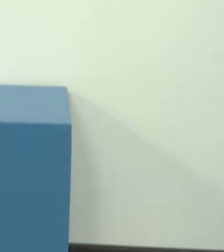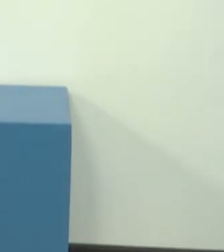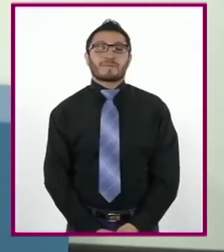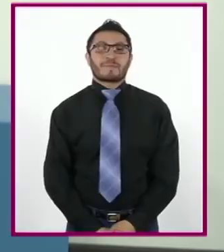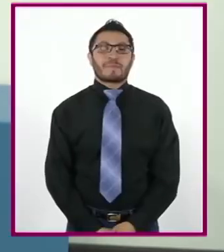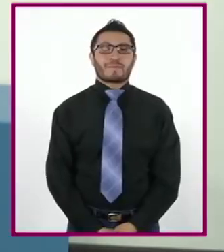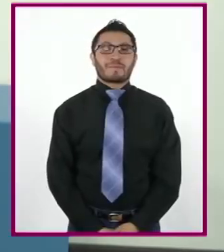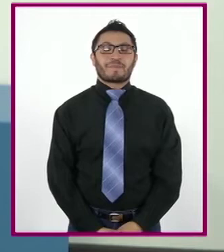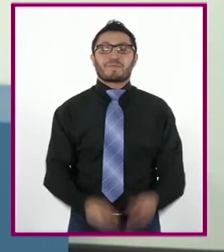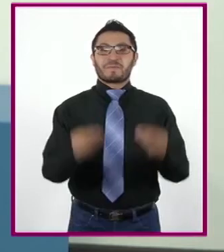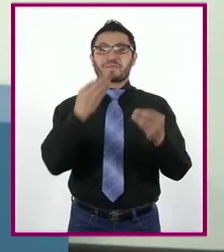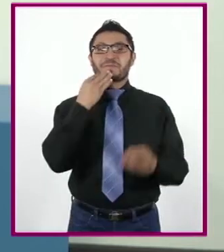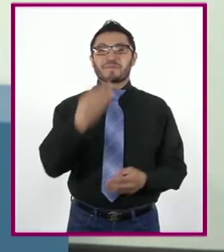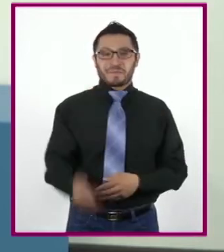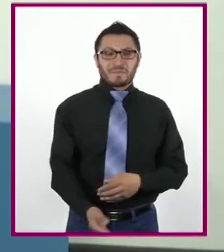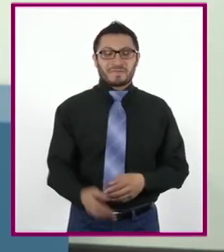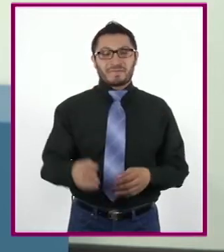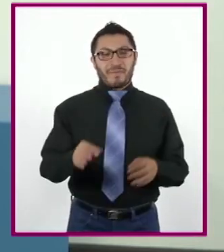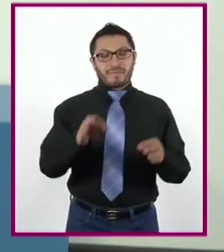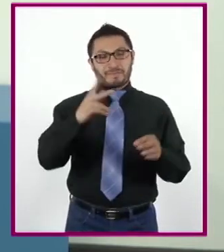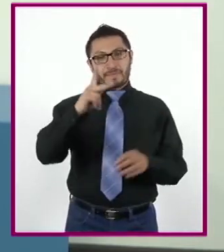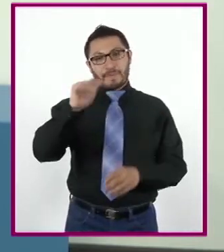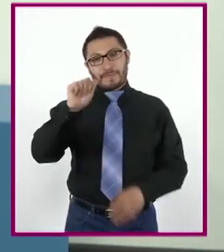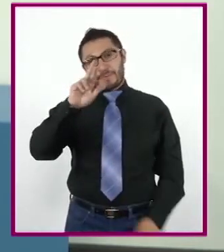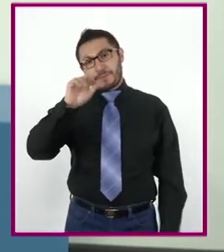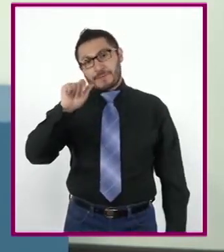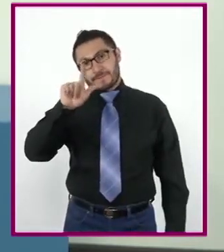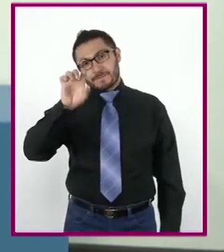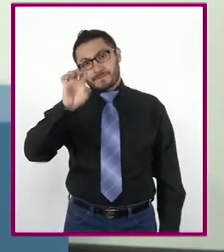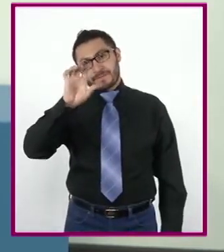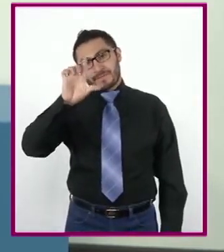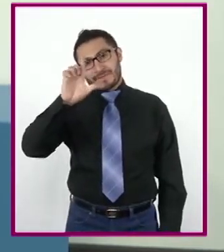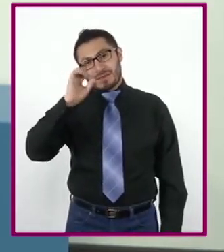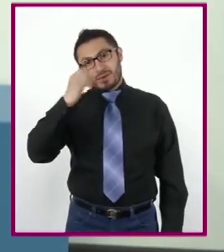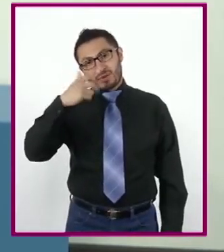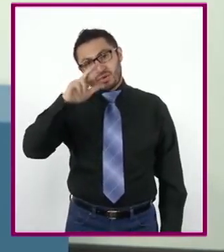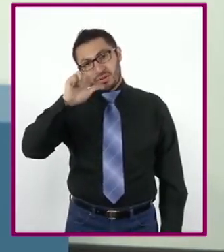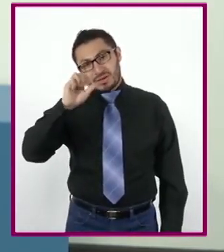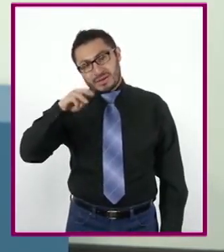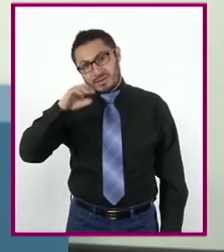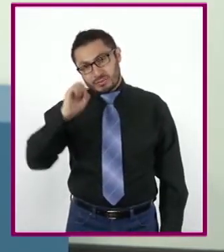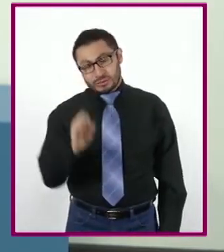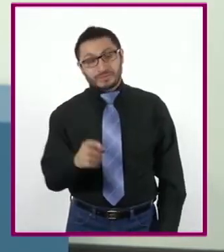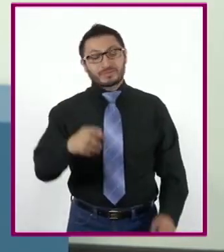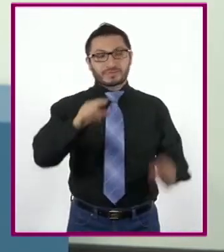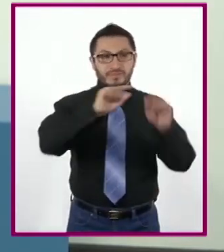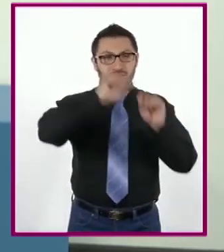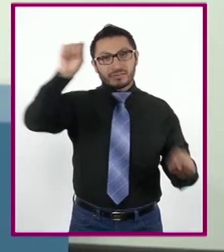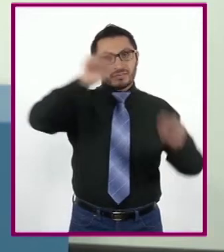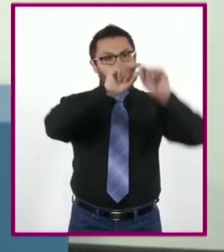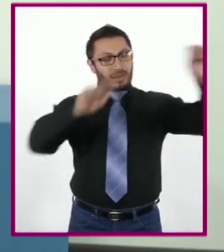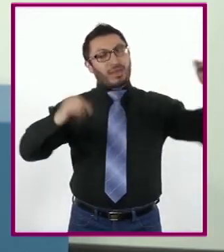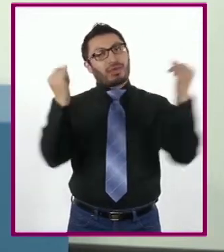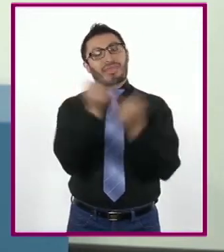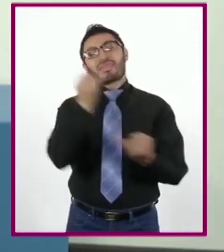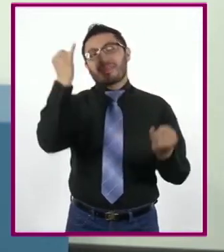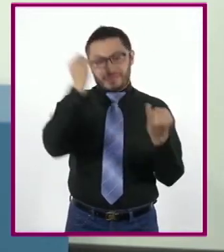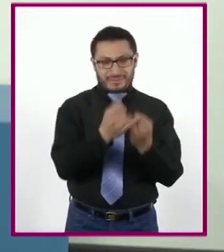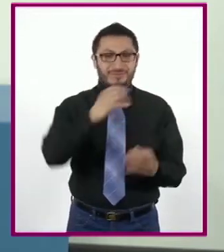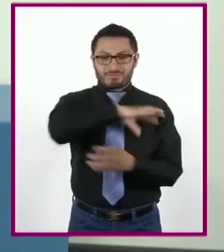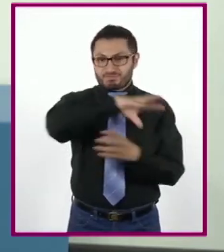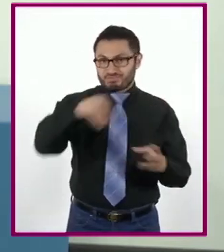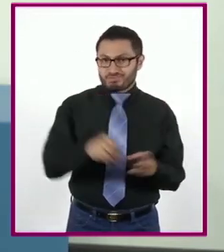Muy bien, en los paralelogramos, al trazar sus diagonales, estas son iguales. Con toda